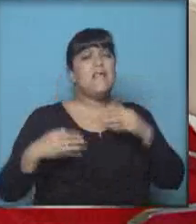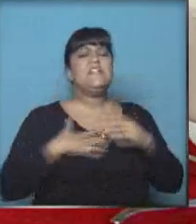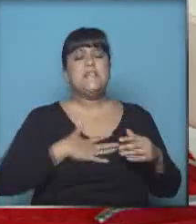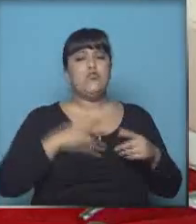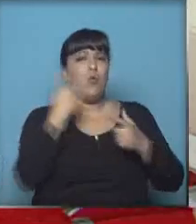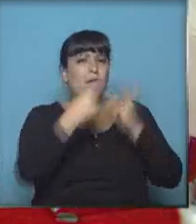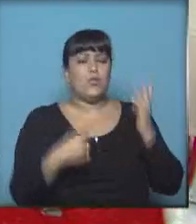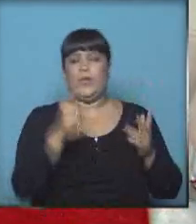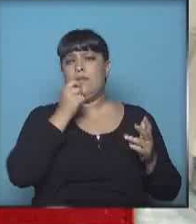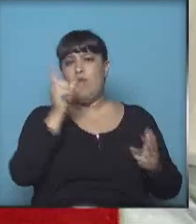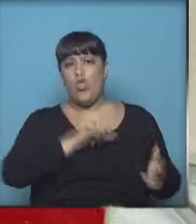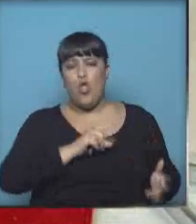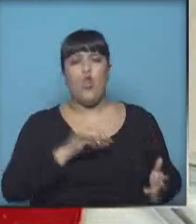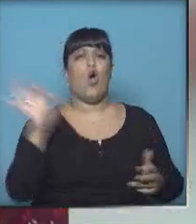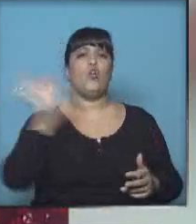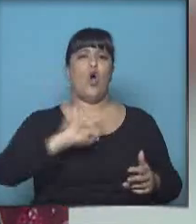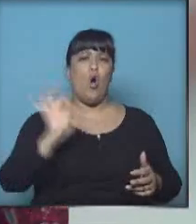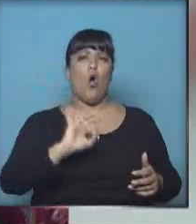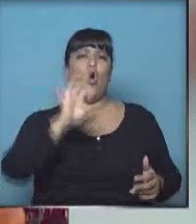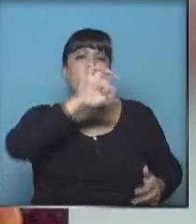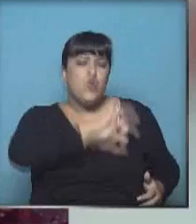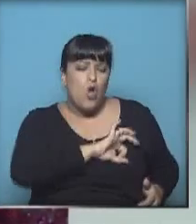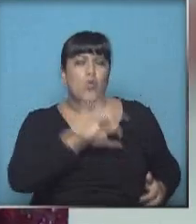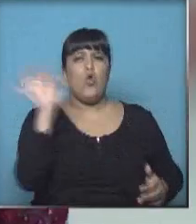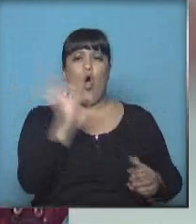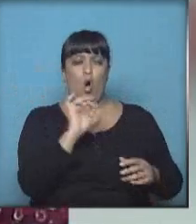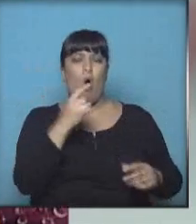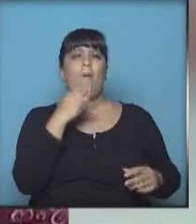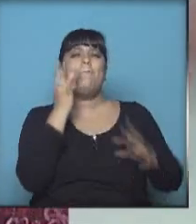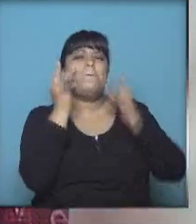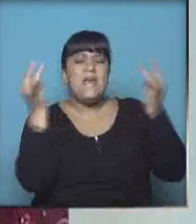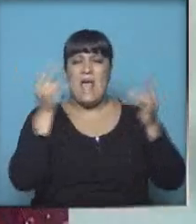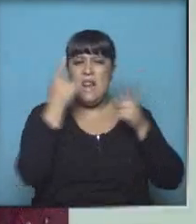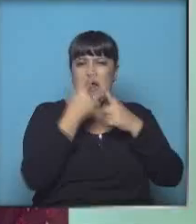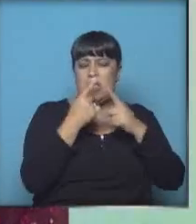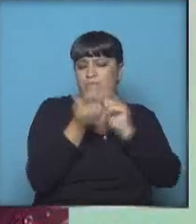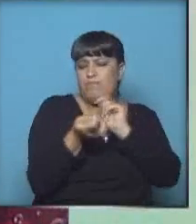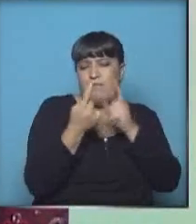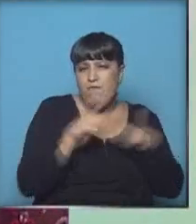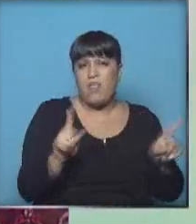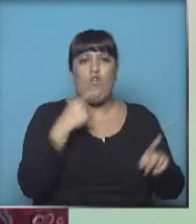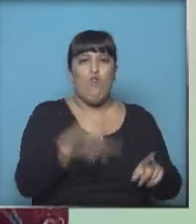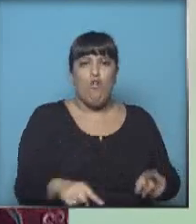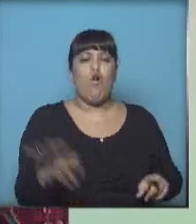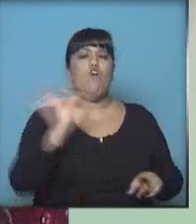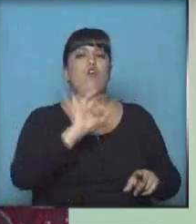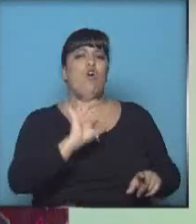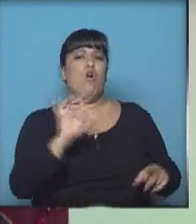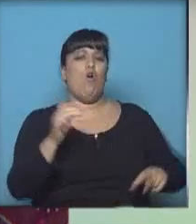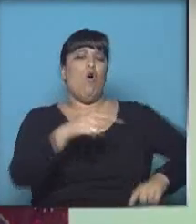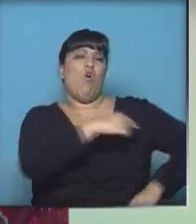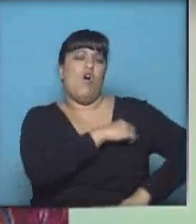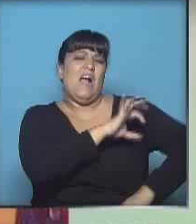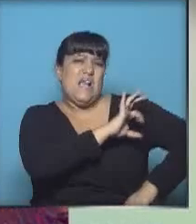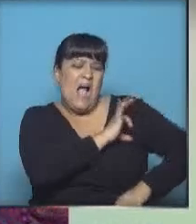¿sí? Dolor, la presencia de un nódulo, un cambio en la coloración de la piel o en la textura de la piel, un ganglio en la axila que esté